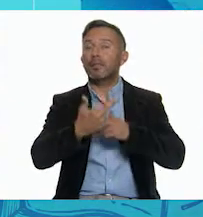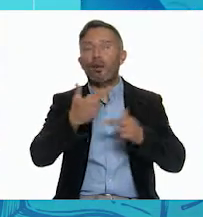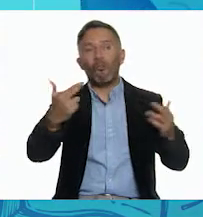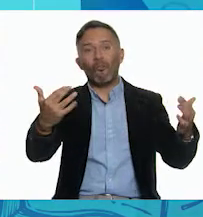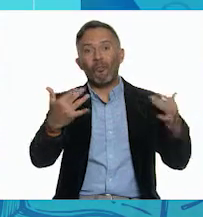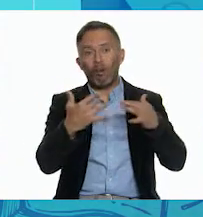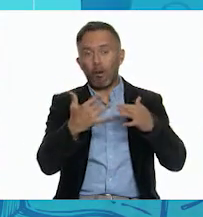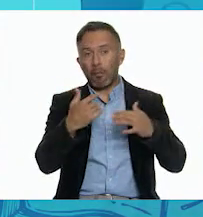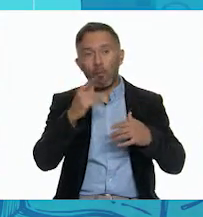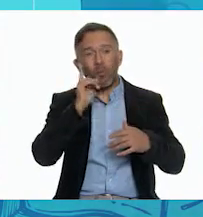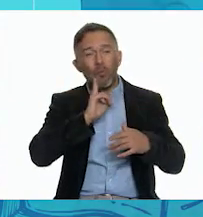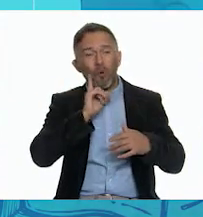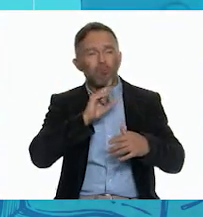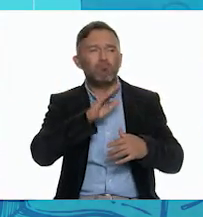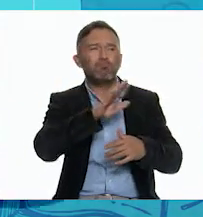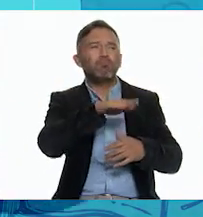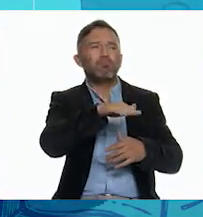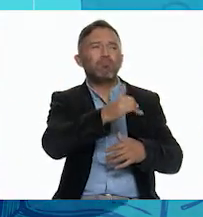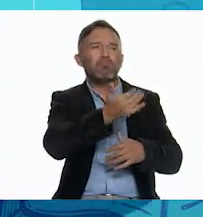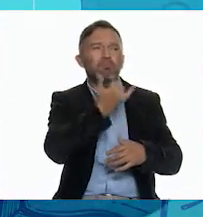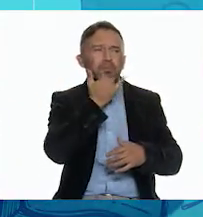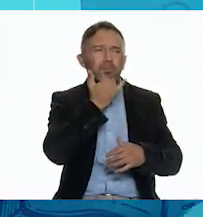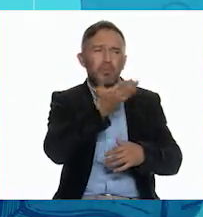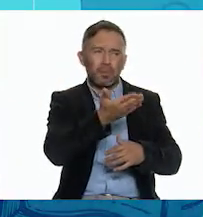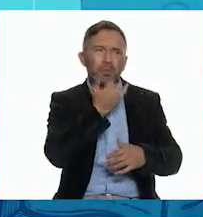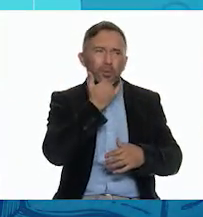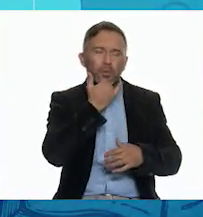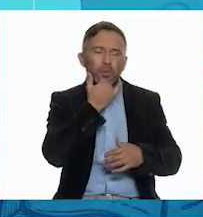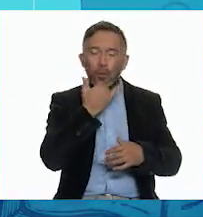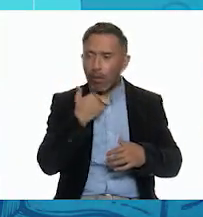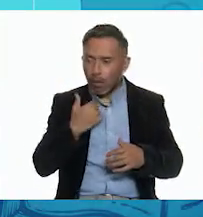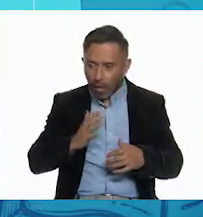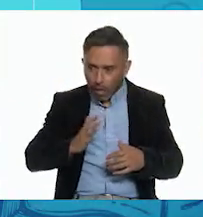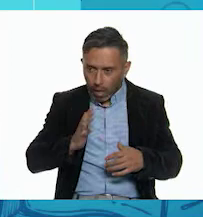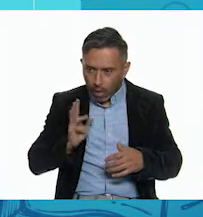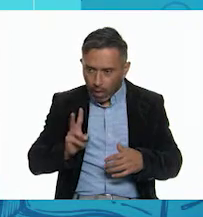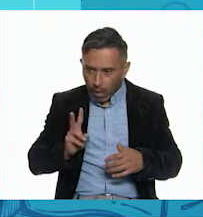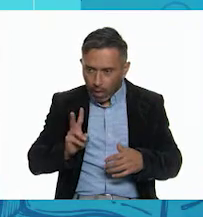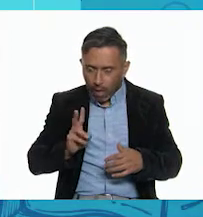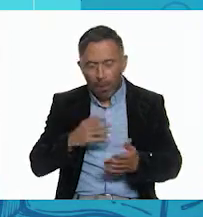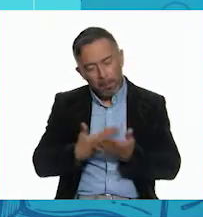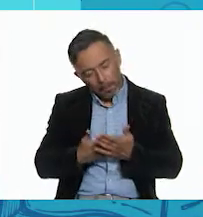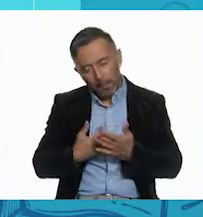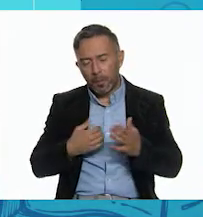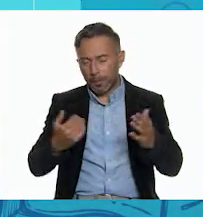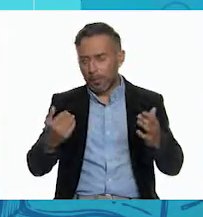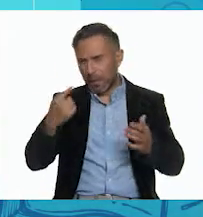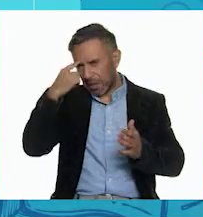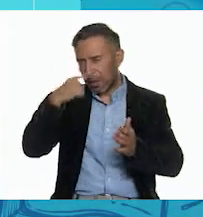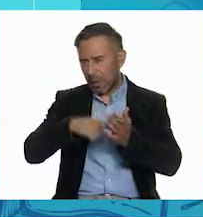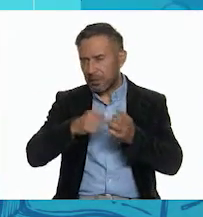disculpas de la señora. Creyeron que ya había cambiado y quisieron darle una oportunidad.